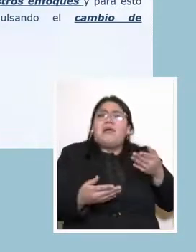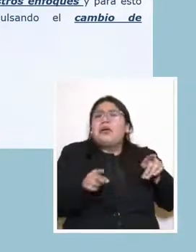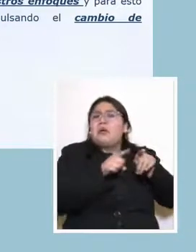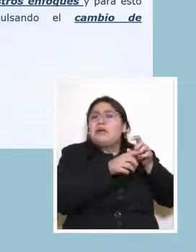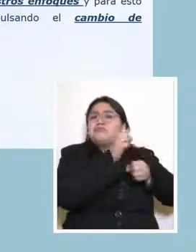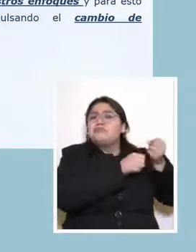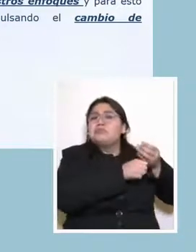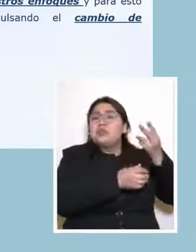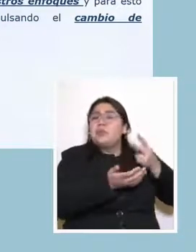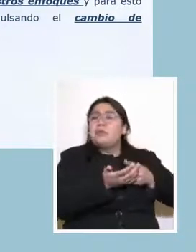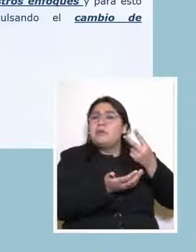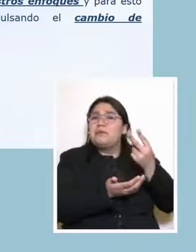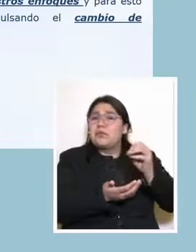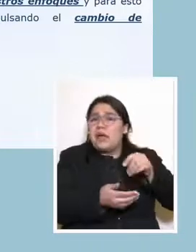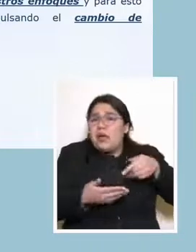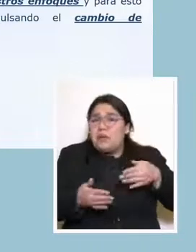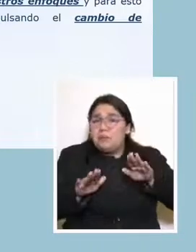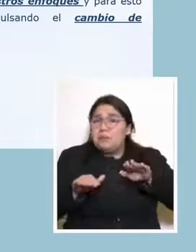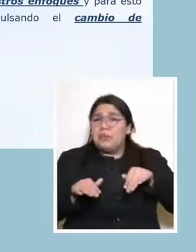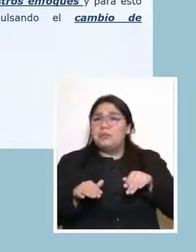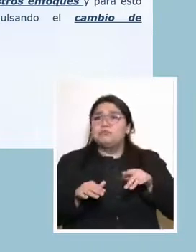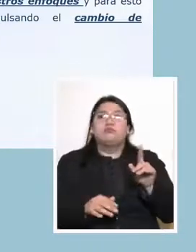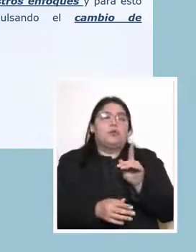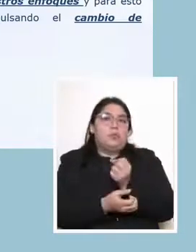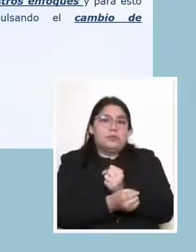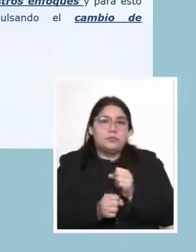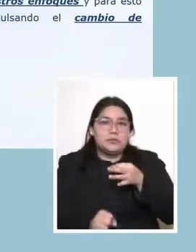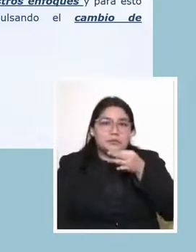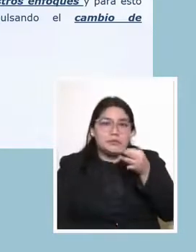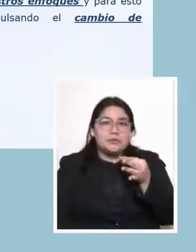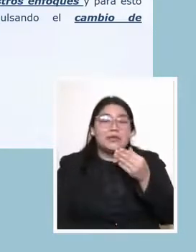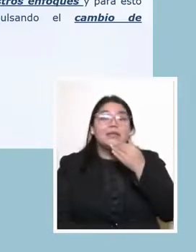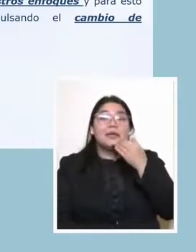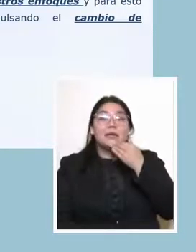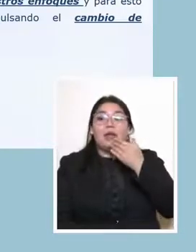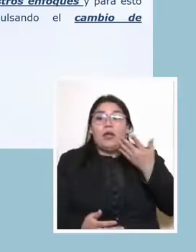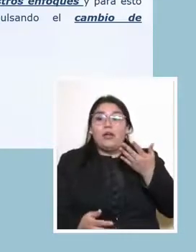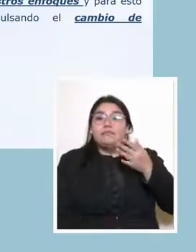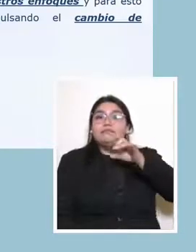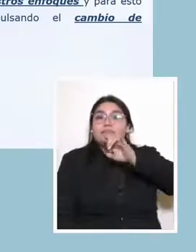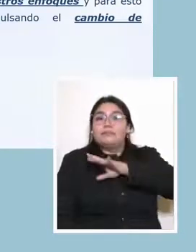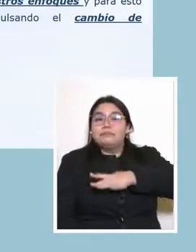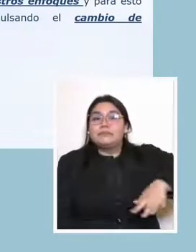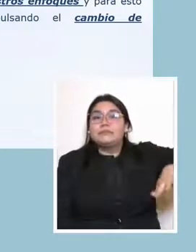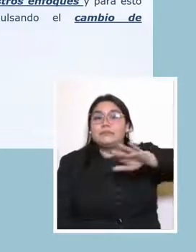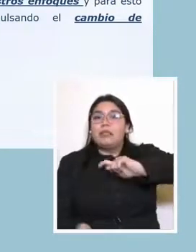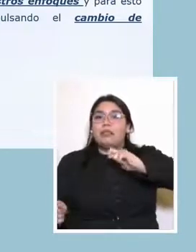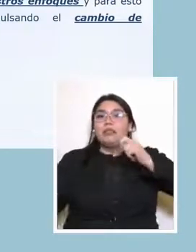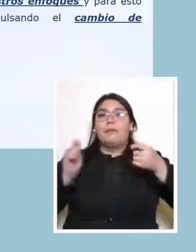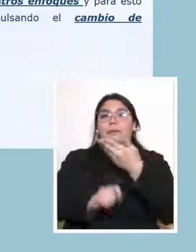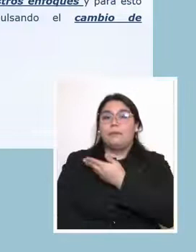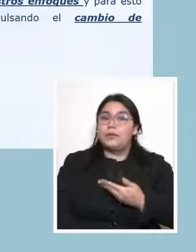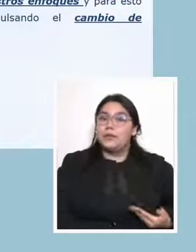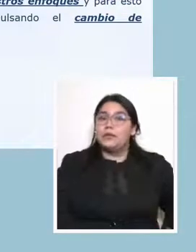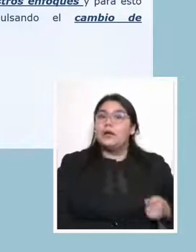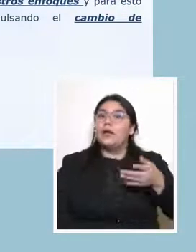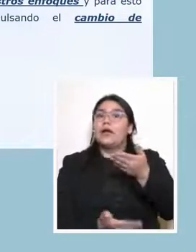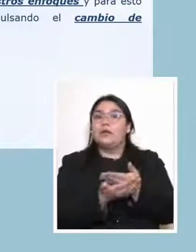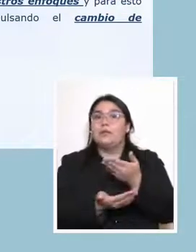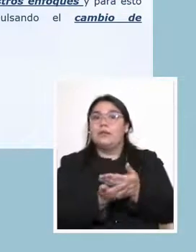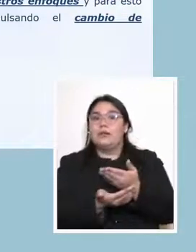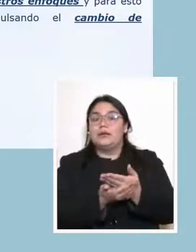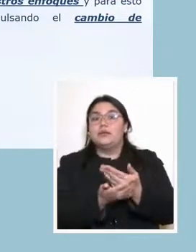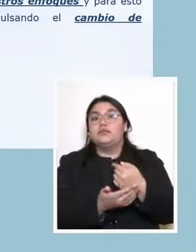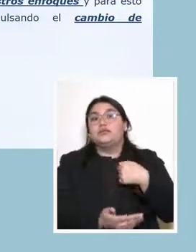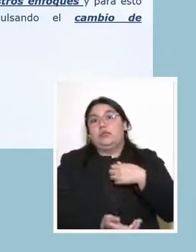y tenemos que aprovechar, ¿no es cierto?, el impulso que tiene el cambio de ciclo político en nuestro país. Hay una discusión, yo por un dictamen de la Contraloría no me